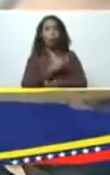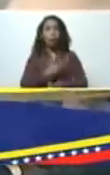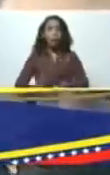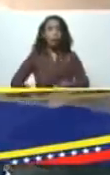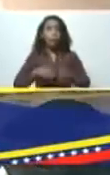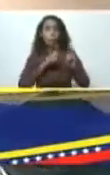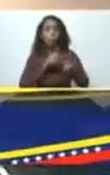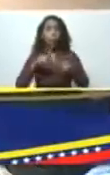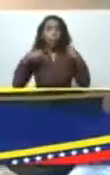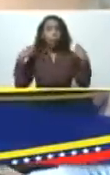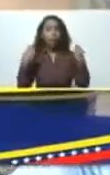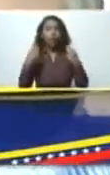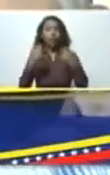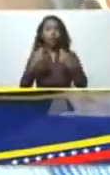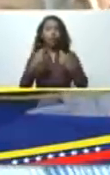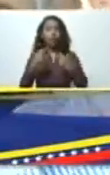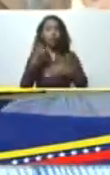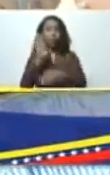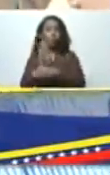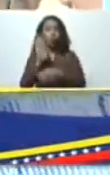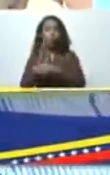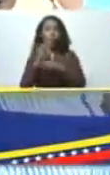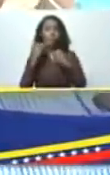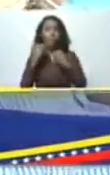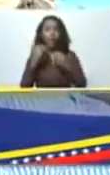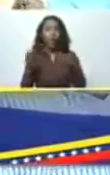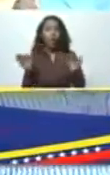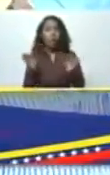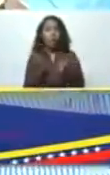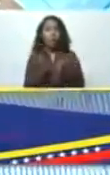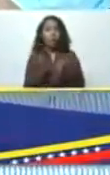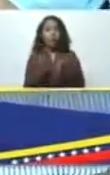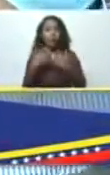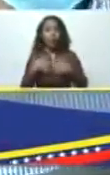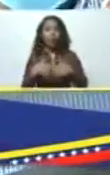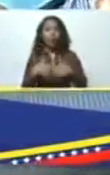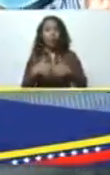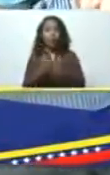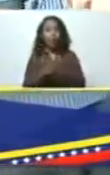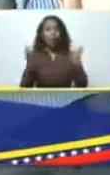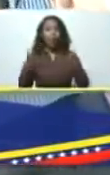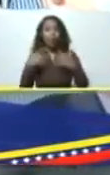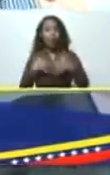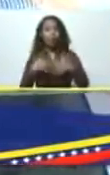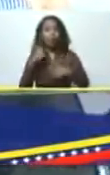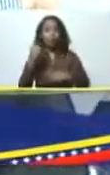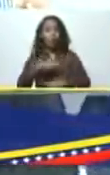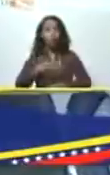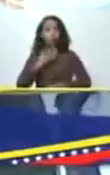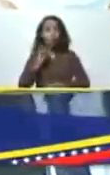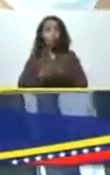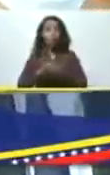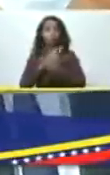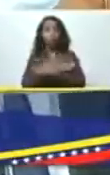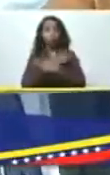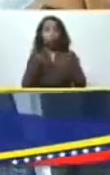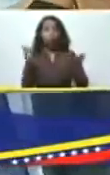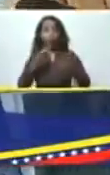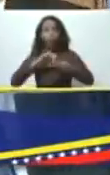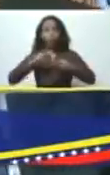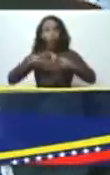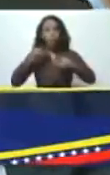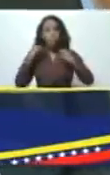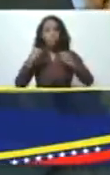de fomento de cría para los pequeños productores. Incluso los grandes productores han dicho que ellos pueden poner a la orden su genética